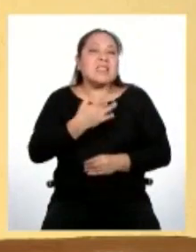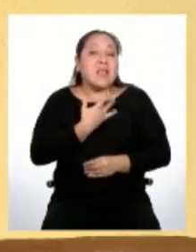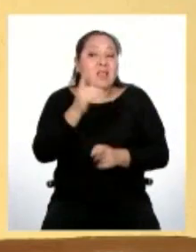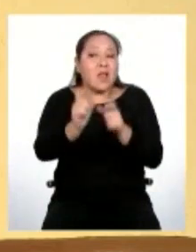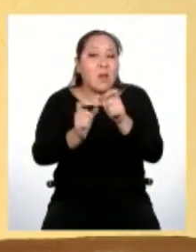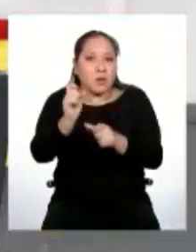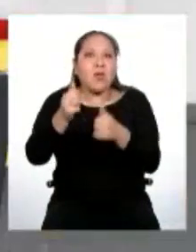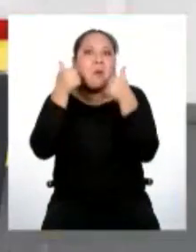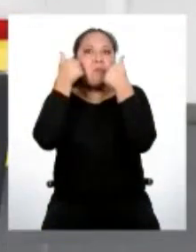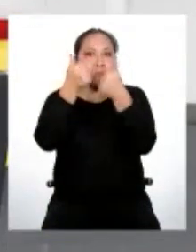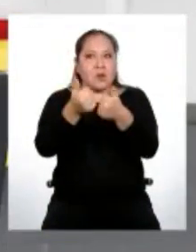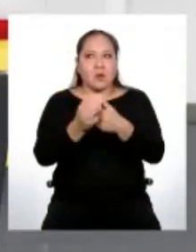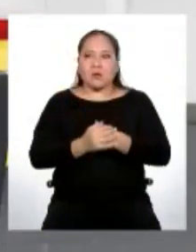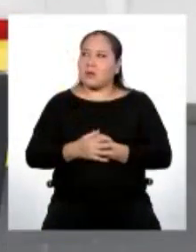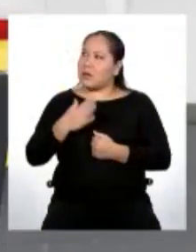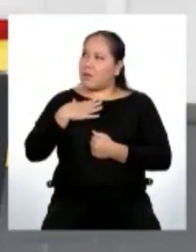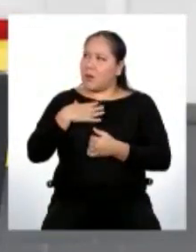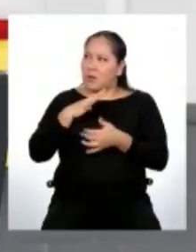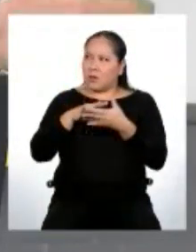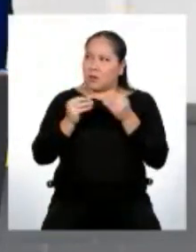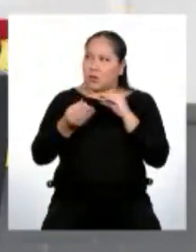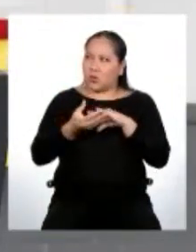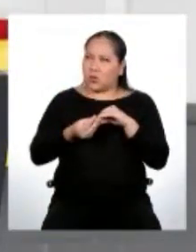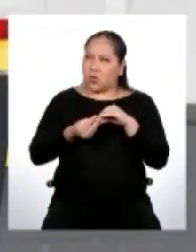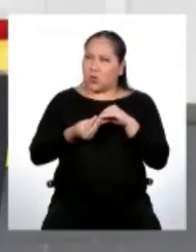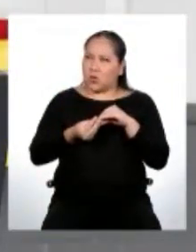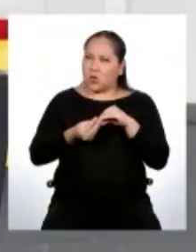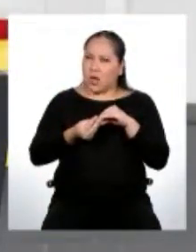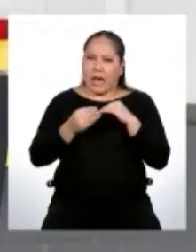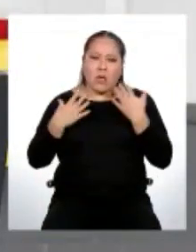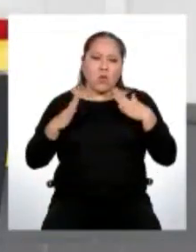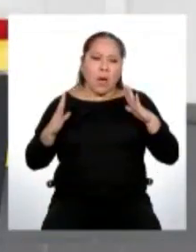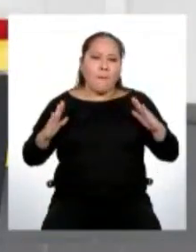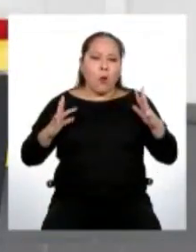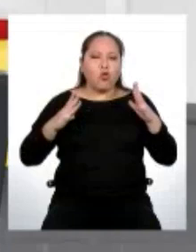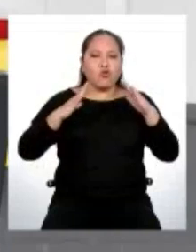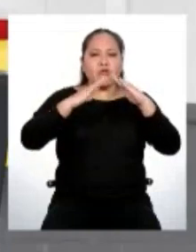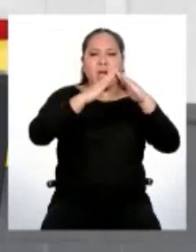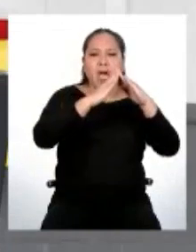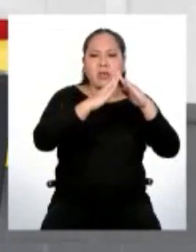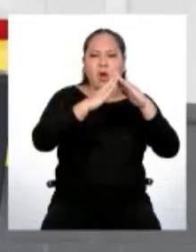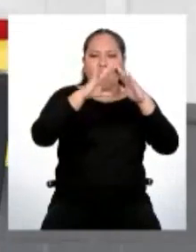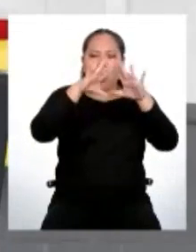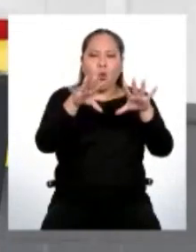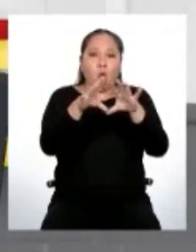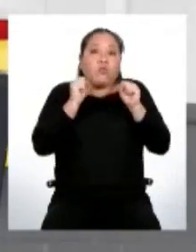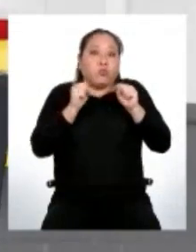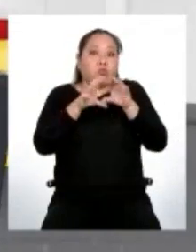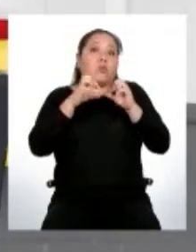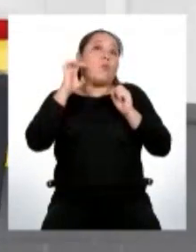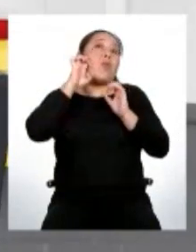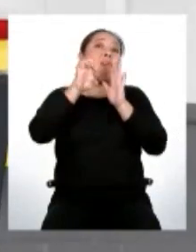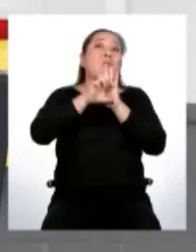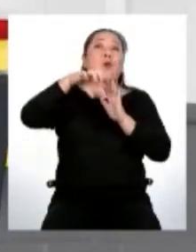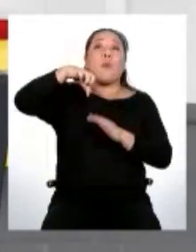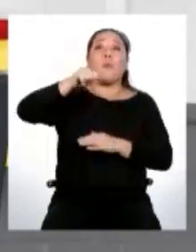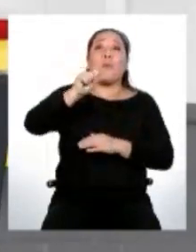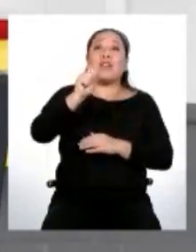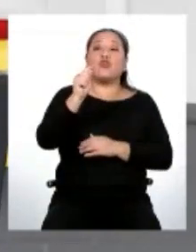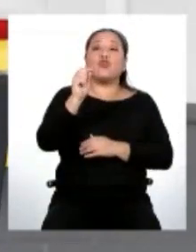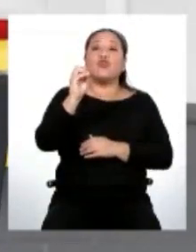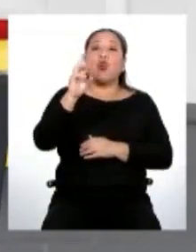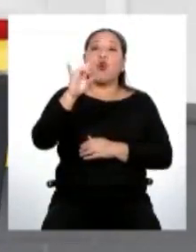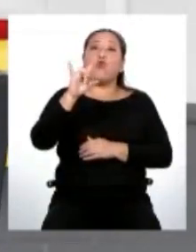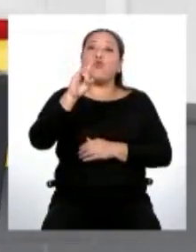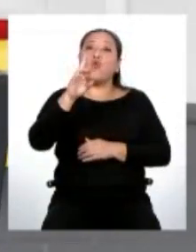válido. Y si mi historia se desarrolla en una montaña o en un nevado como el Pastoruri, ¿cómo hago para